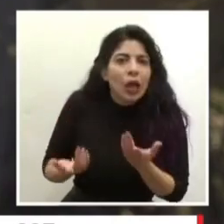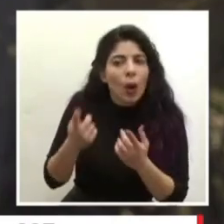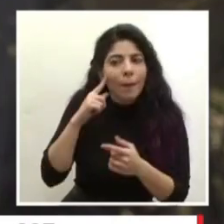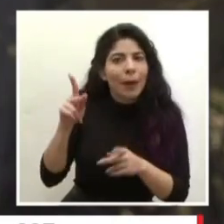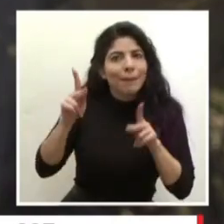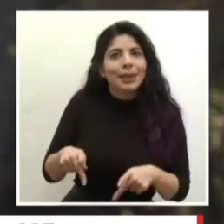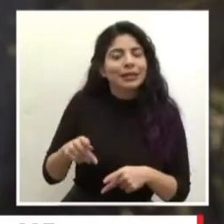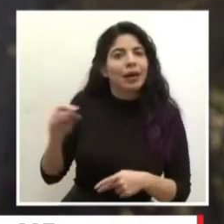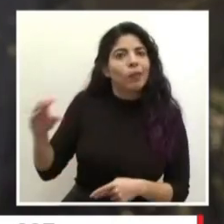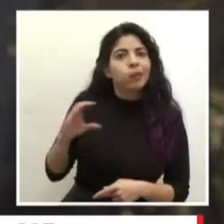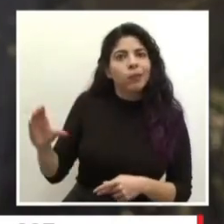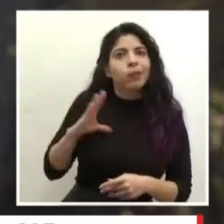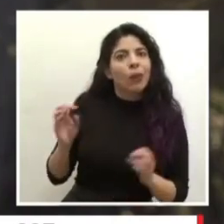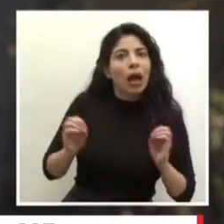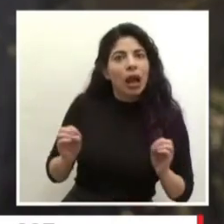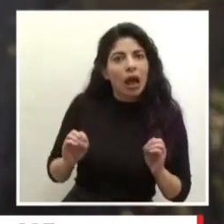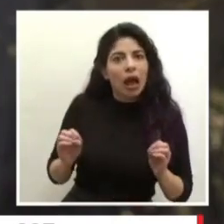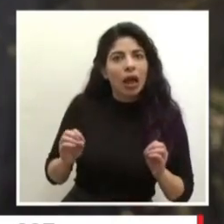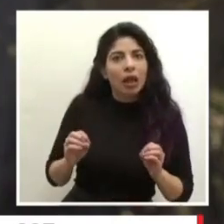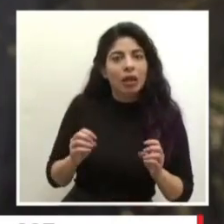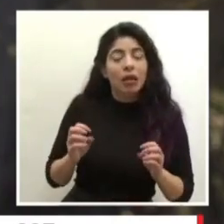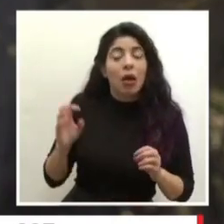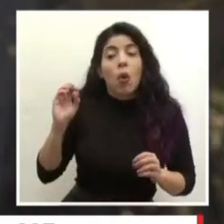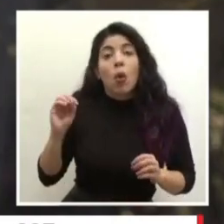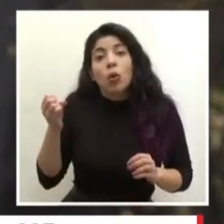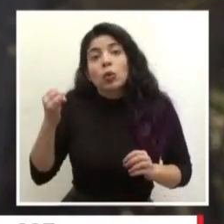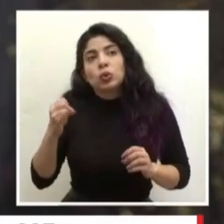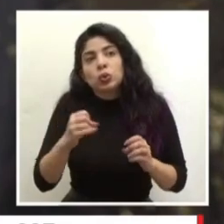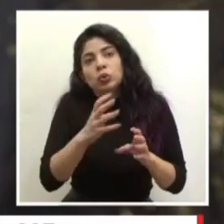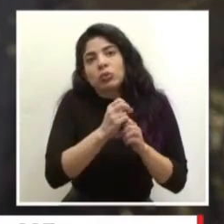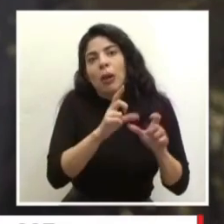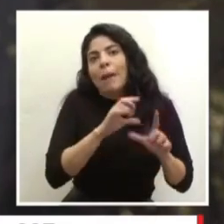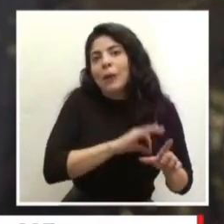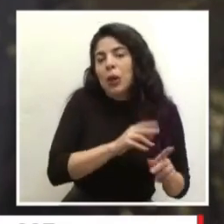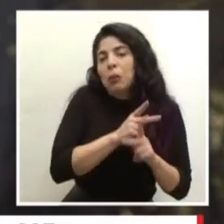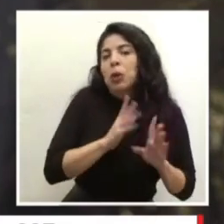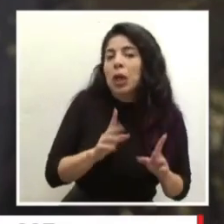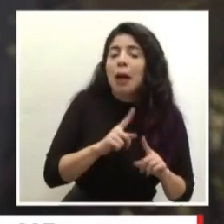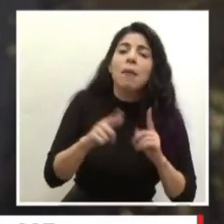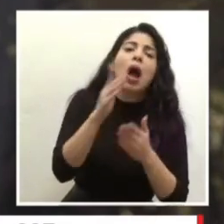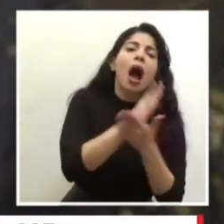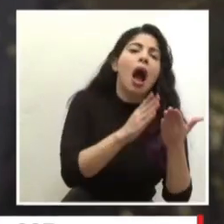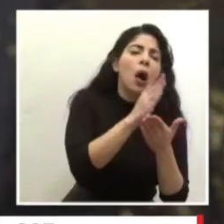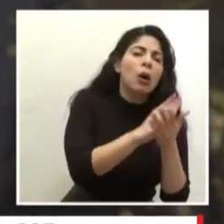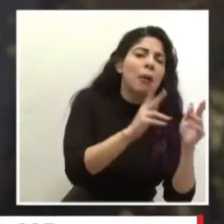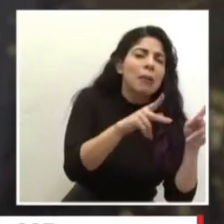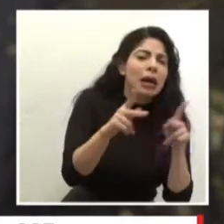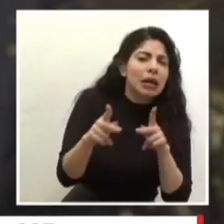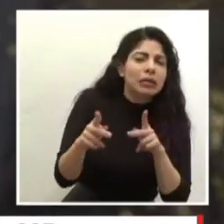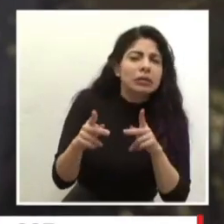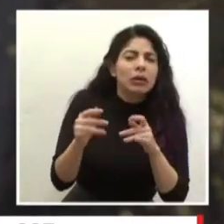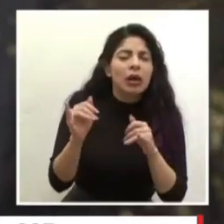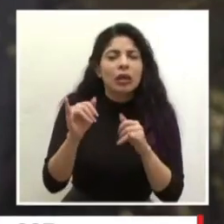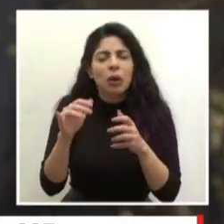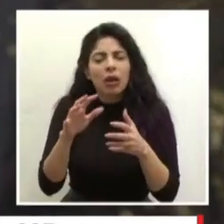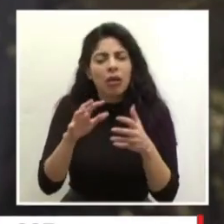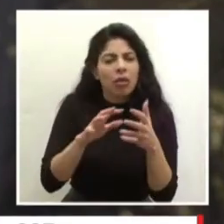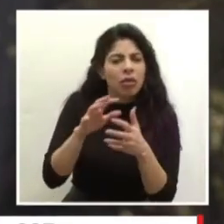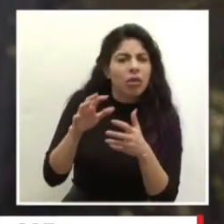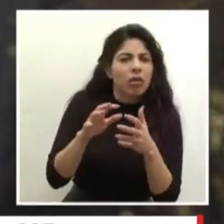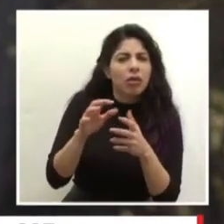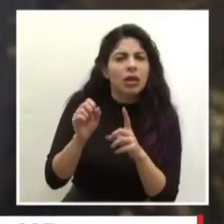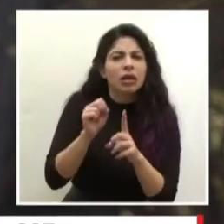ingreso la persona, bueno, al menos que haya accedido al bono proteger. Entonces, para algunos habría por ahí un desfase de realmente la